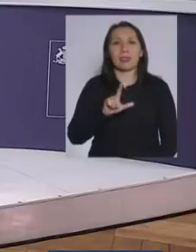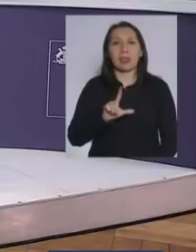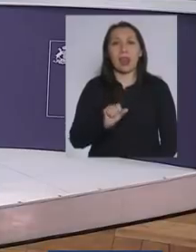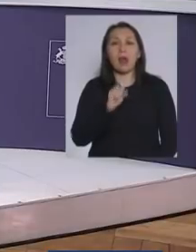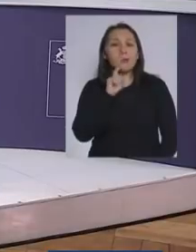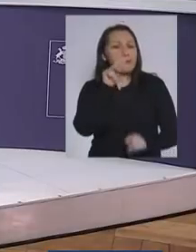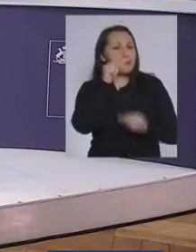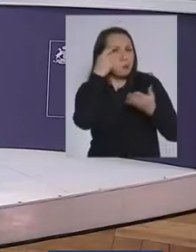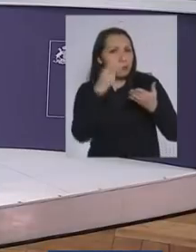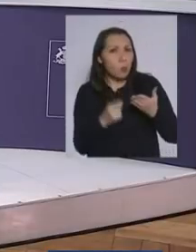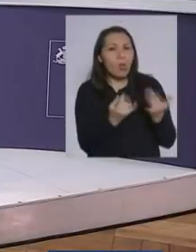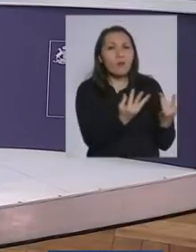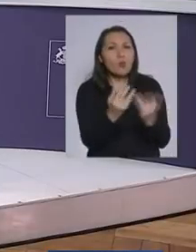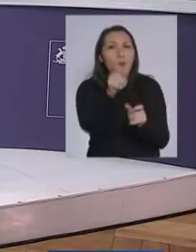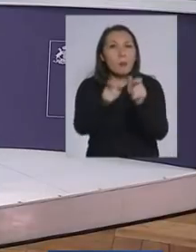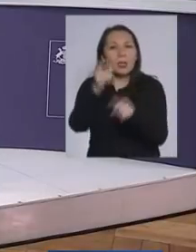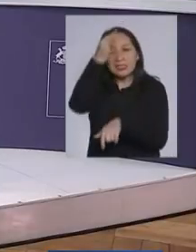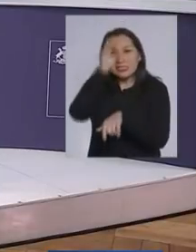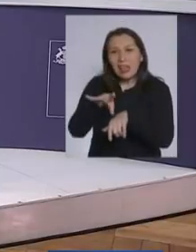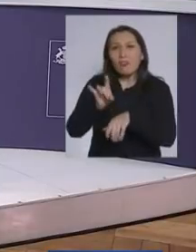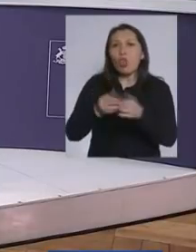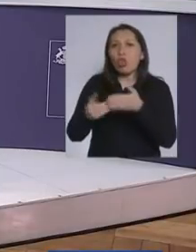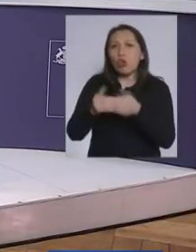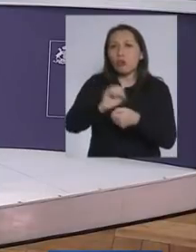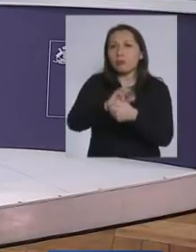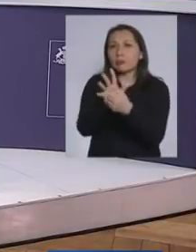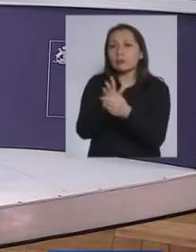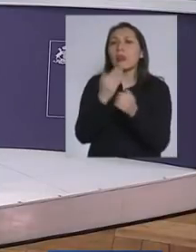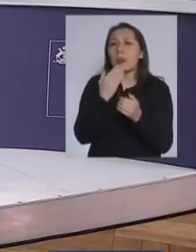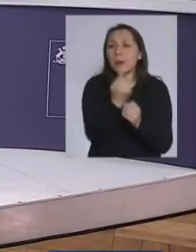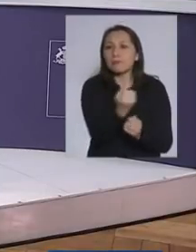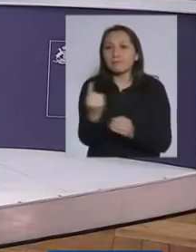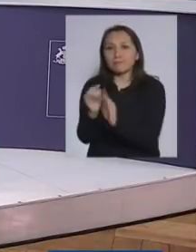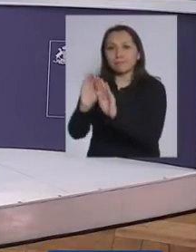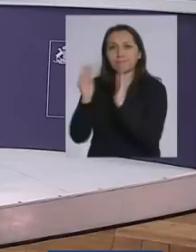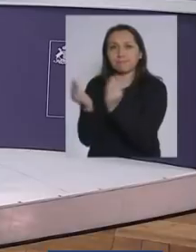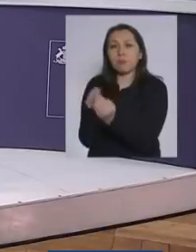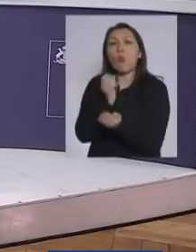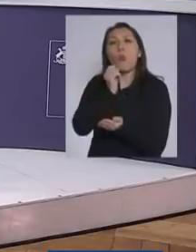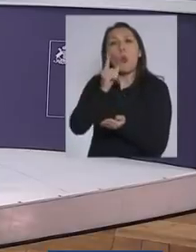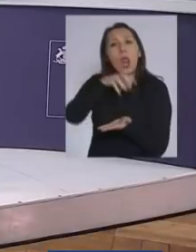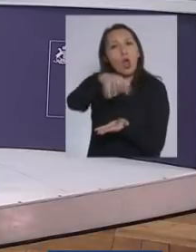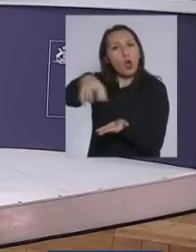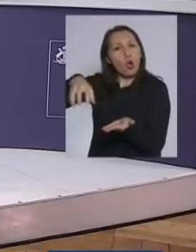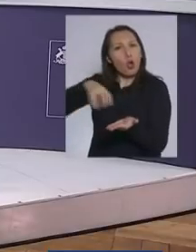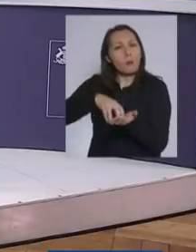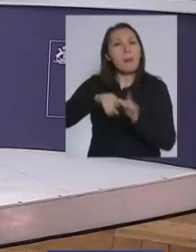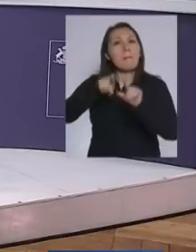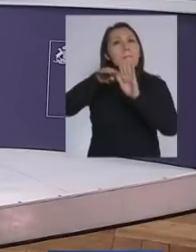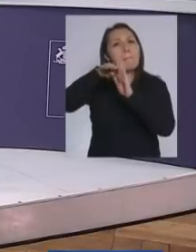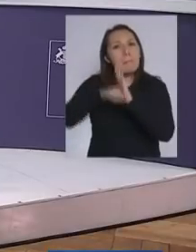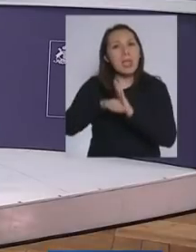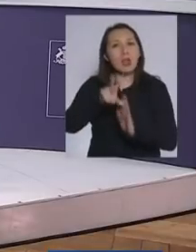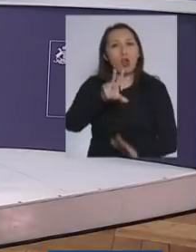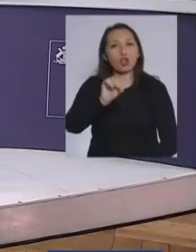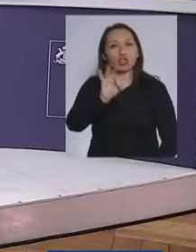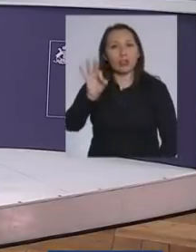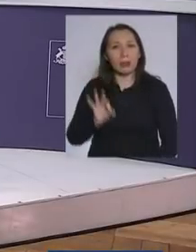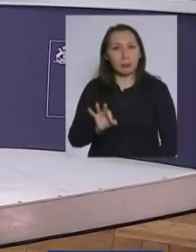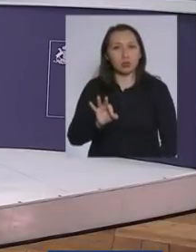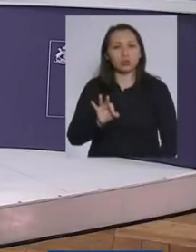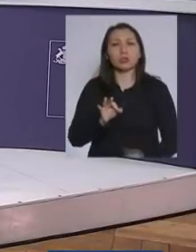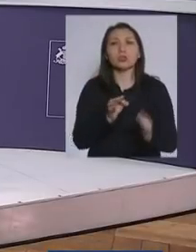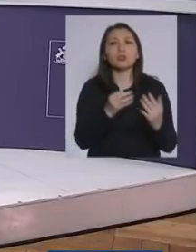de testeo, trazabilidad y aislamiento. En ese sentido, preguntarles qué comunas tienen menos de un 80%